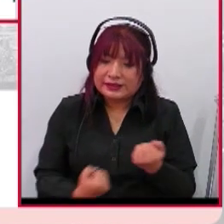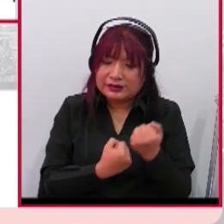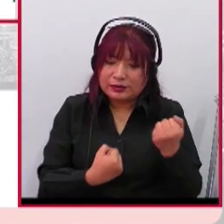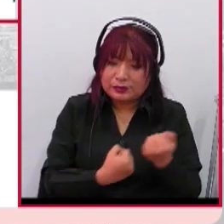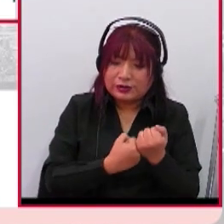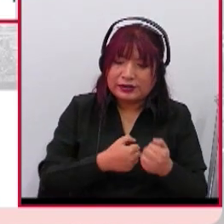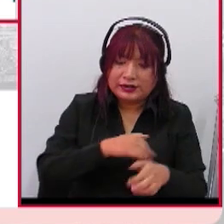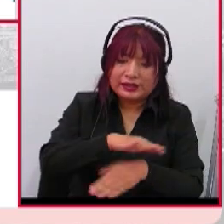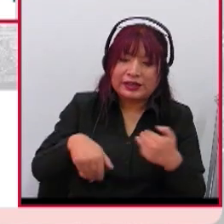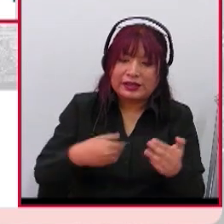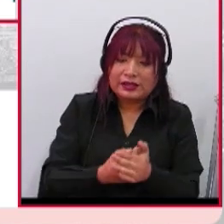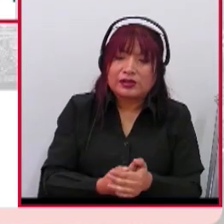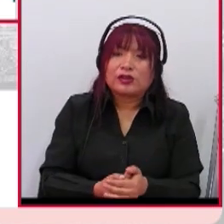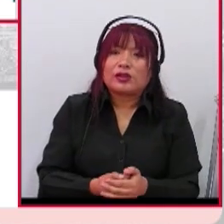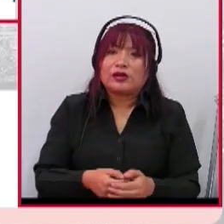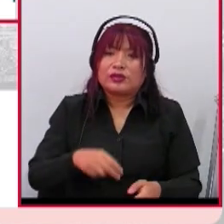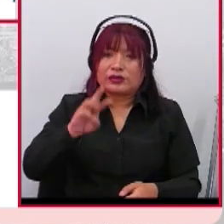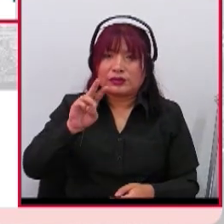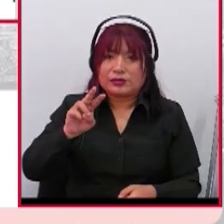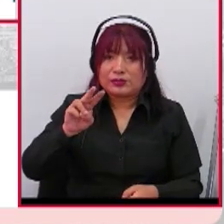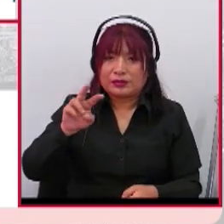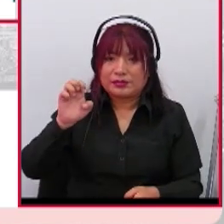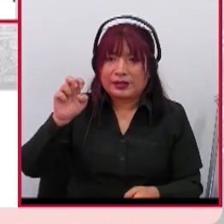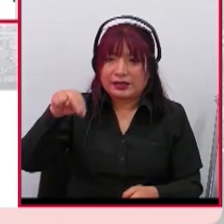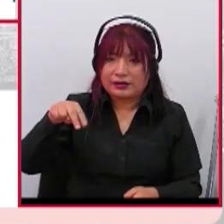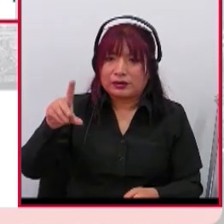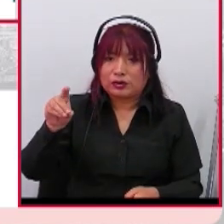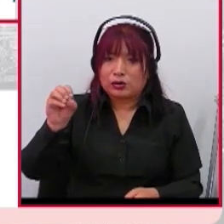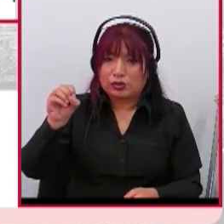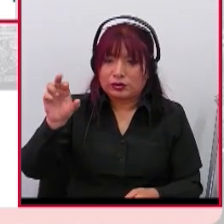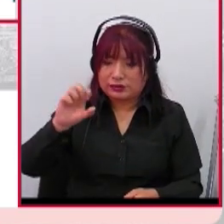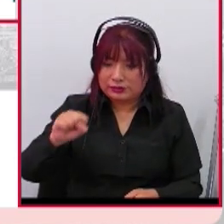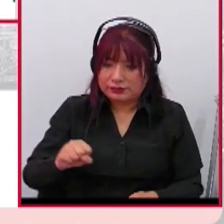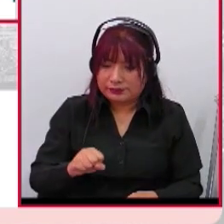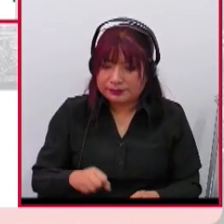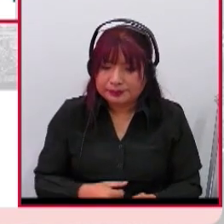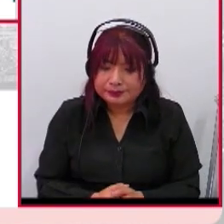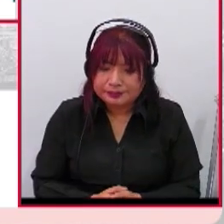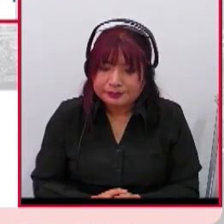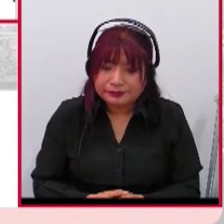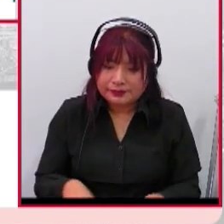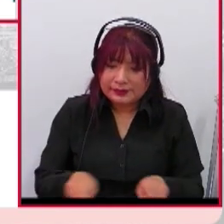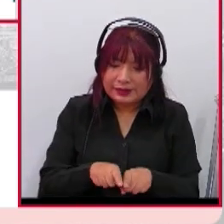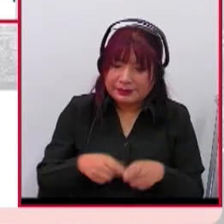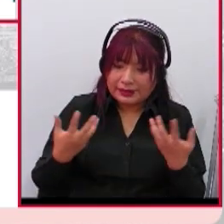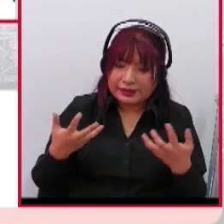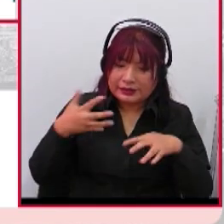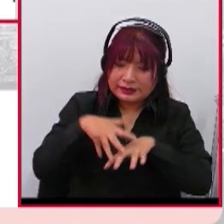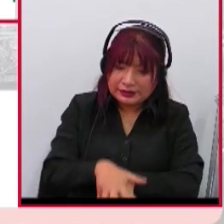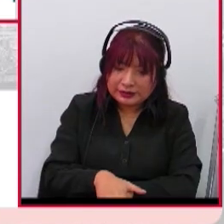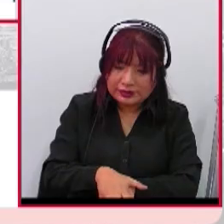los vendors. De integración de las plantas de cobre molibdeno que lo hablamos.